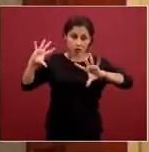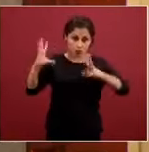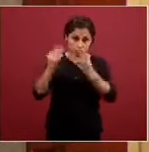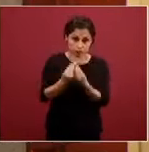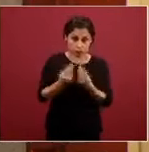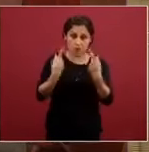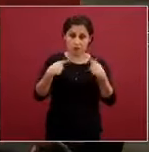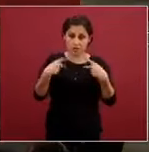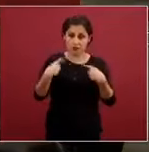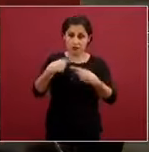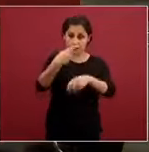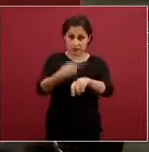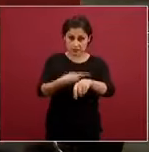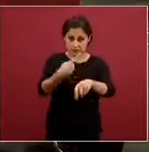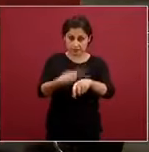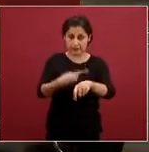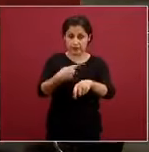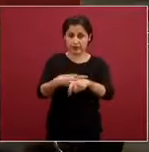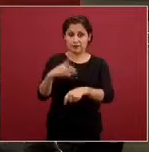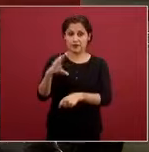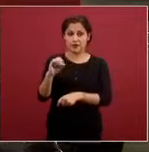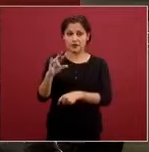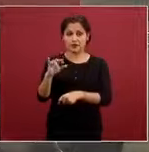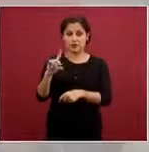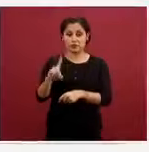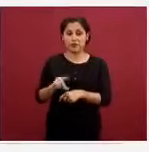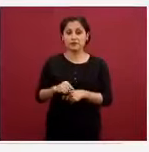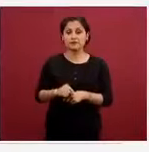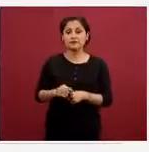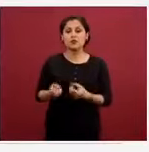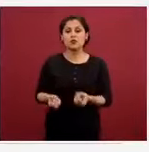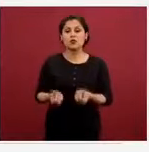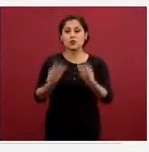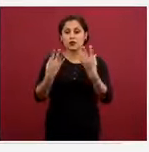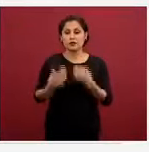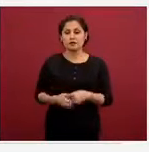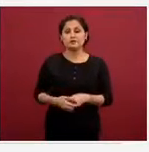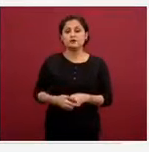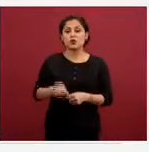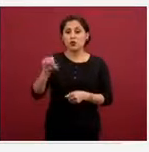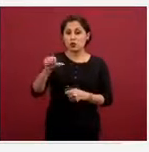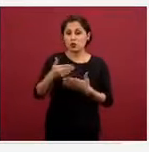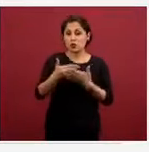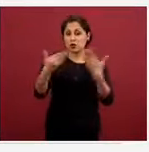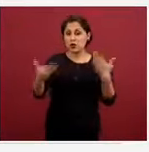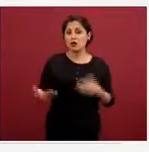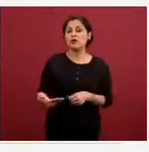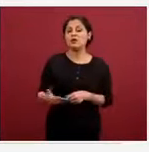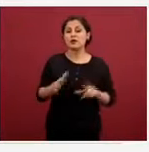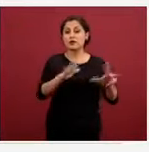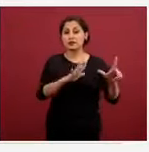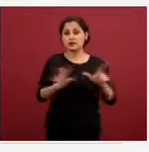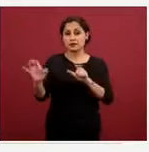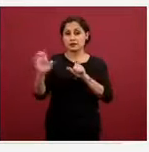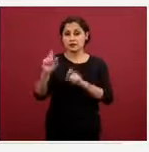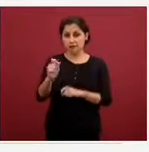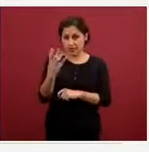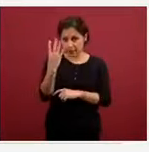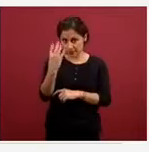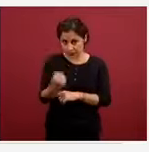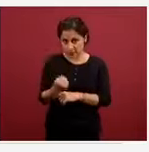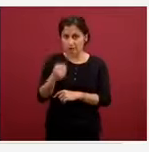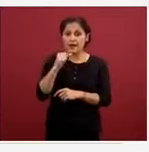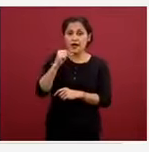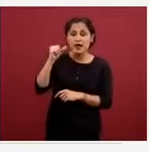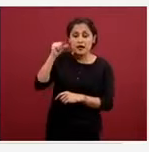las barras nos hablan de los casos incidentes. Fueron 729 nuevos casos que se confirmaron del último corte al corte de